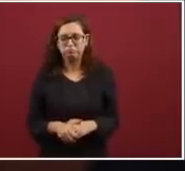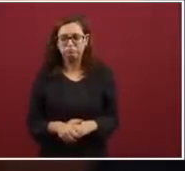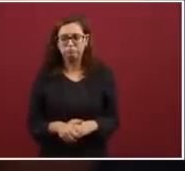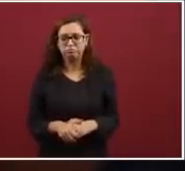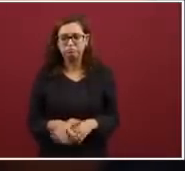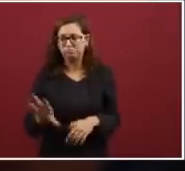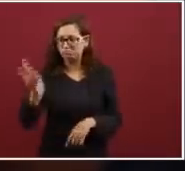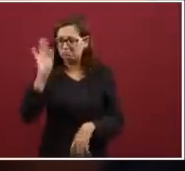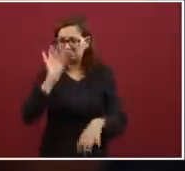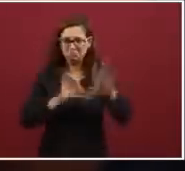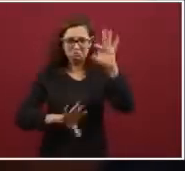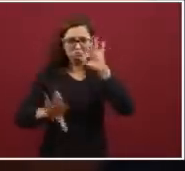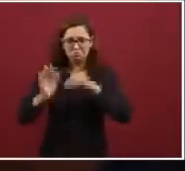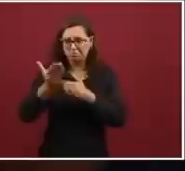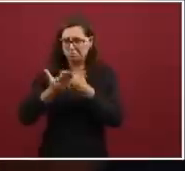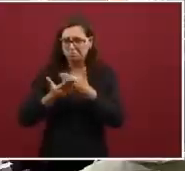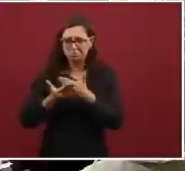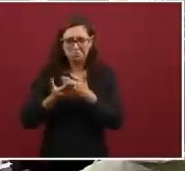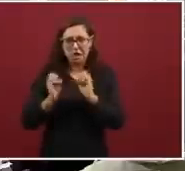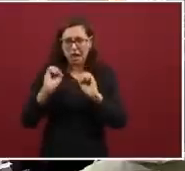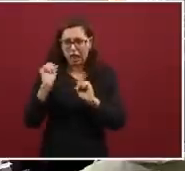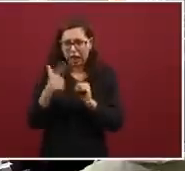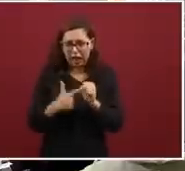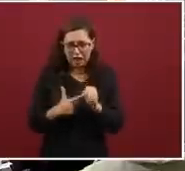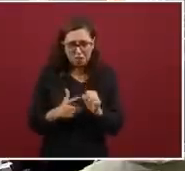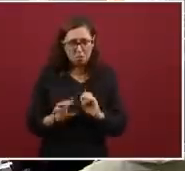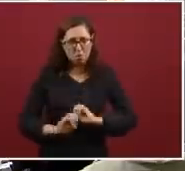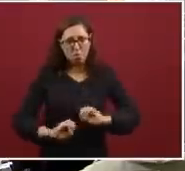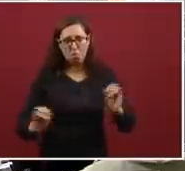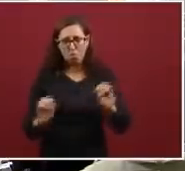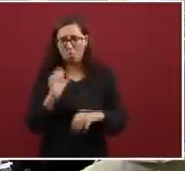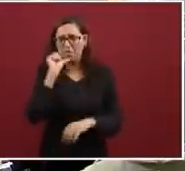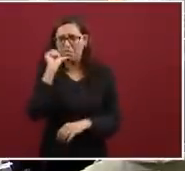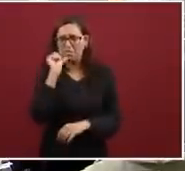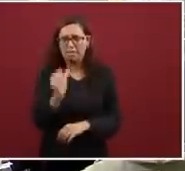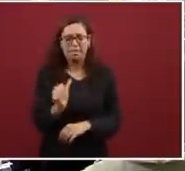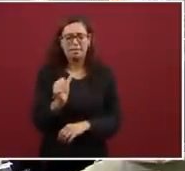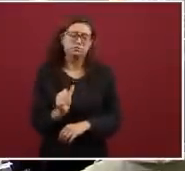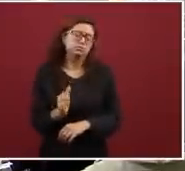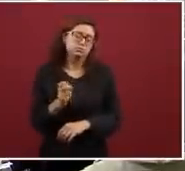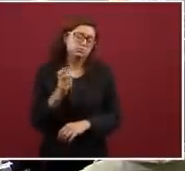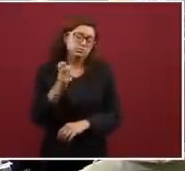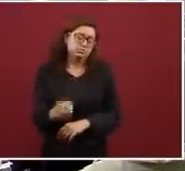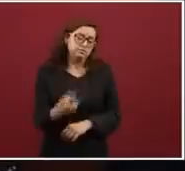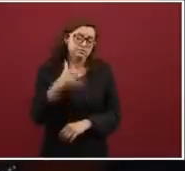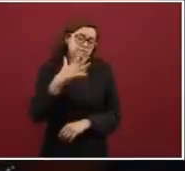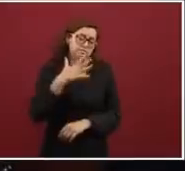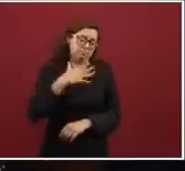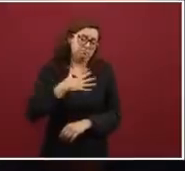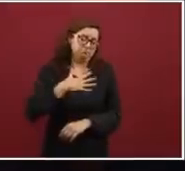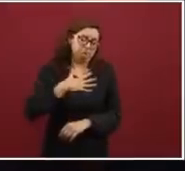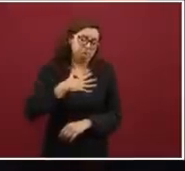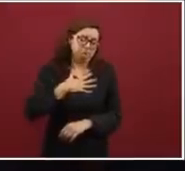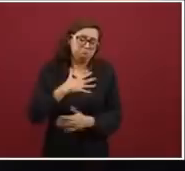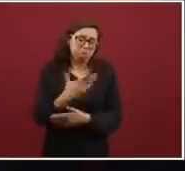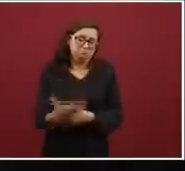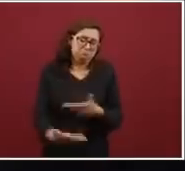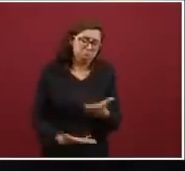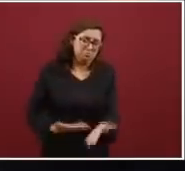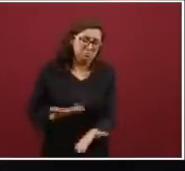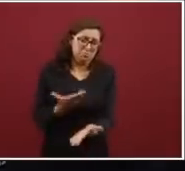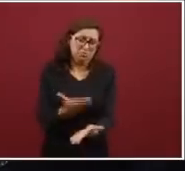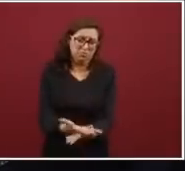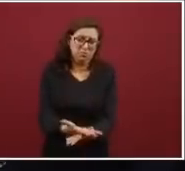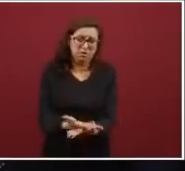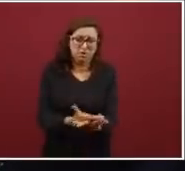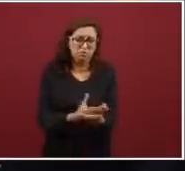una selección previa. Entonces, bueno, a eso me refería, que muchos periódicos tienen estos orígenes, ¿no? Y que ni